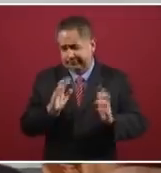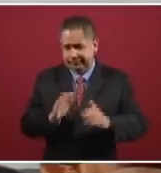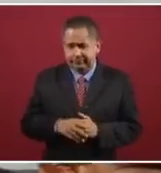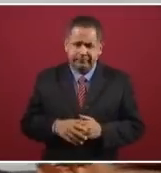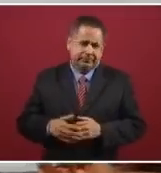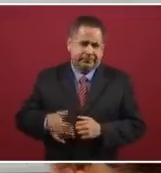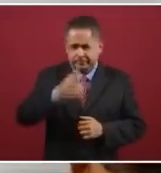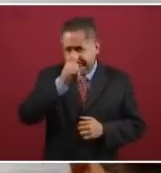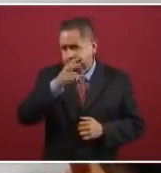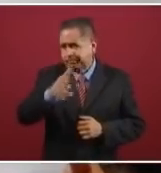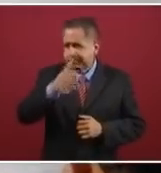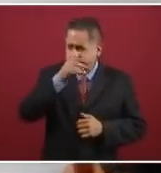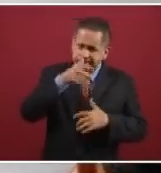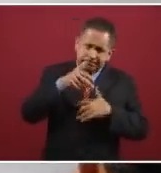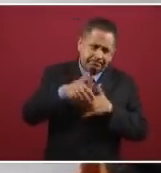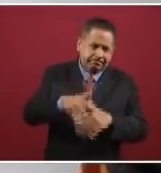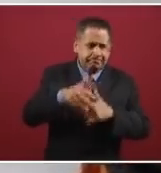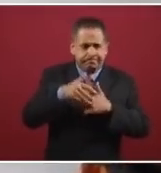protestas,